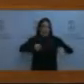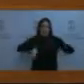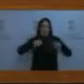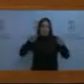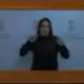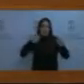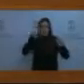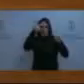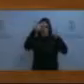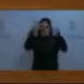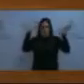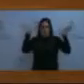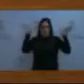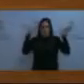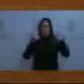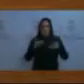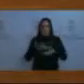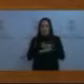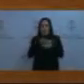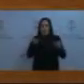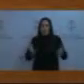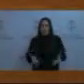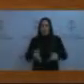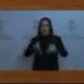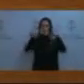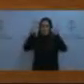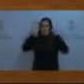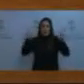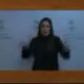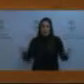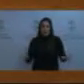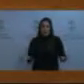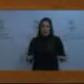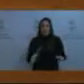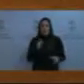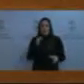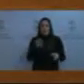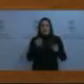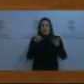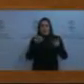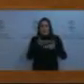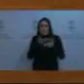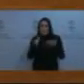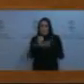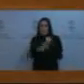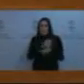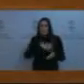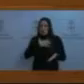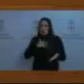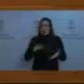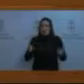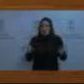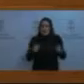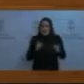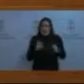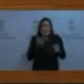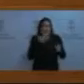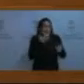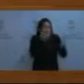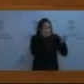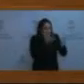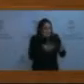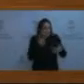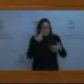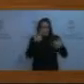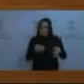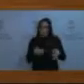abriese la mente, que nos dejase a todos ser libres, que nos dejase a todos ese margen de actuación. Y si usted está tan seguro que lo suyo es